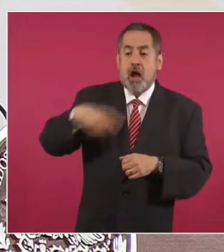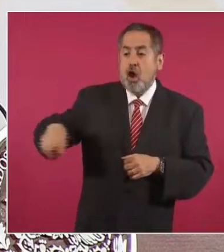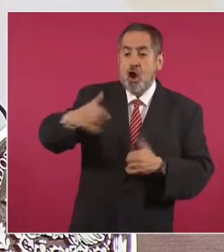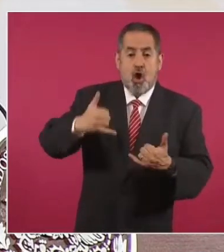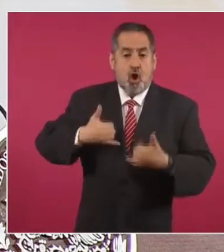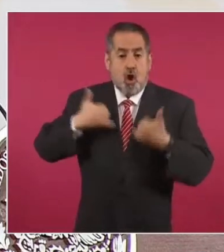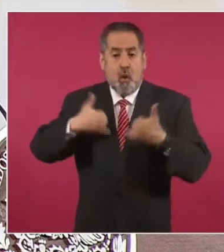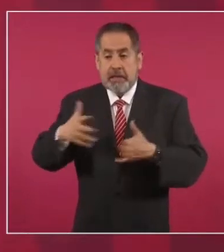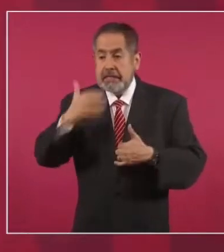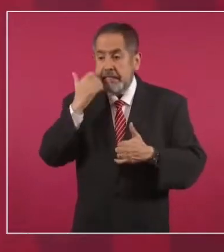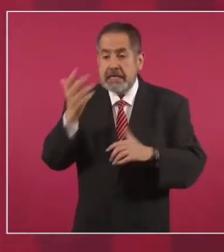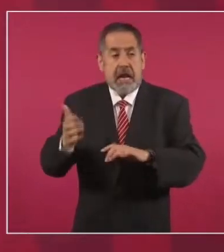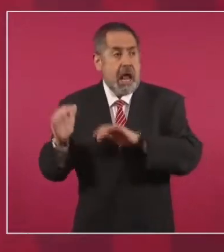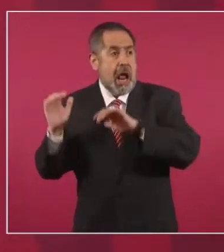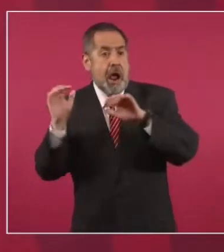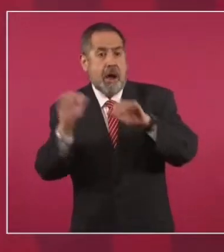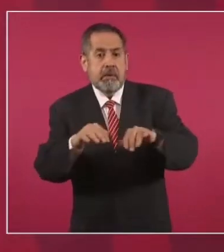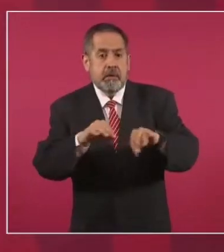estudiar medicina